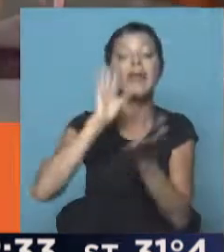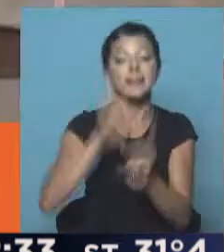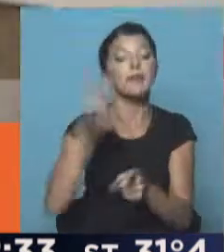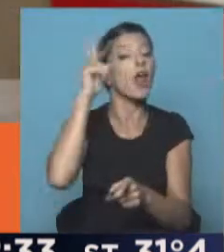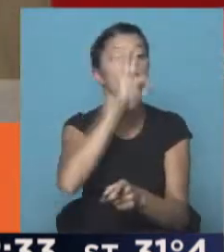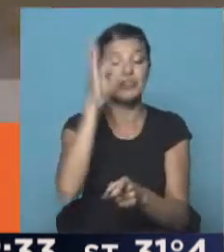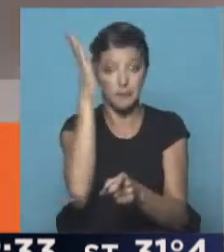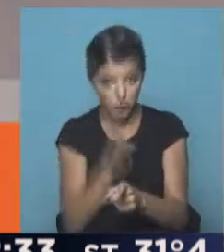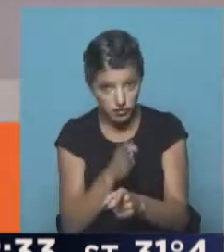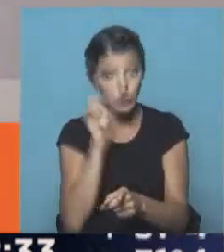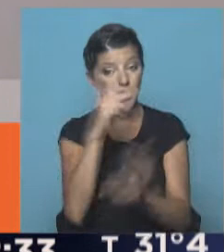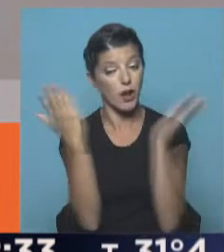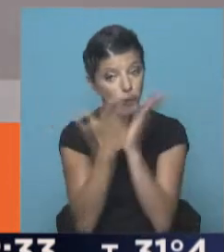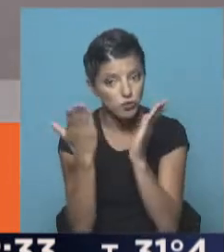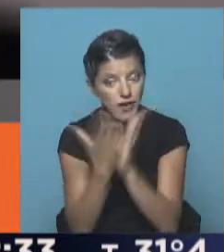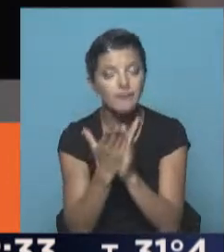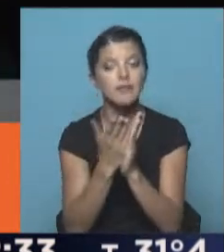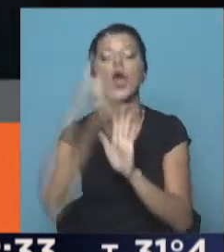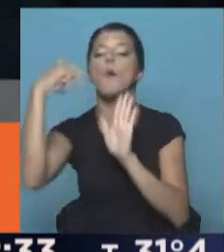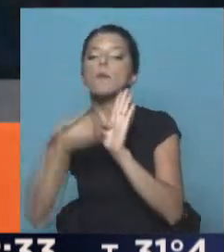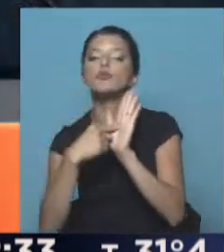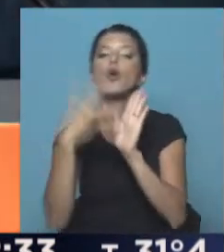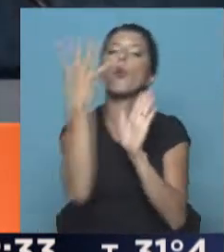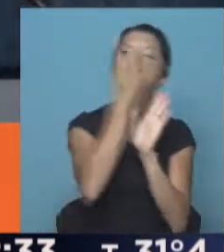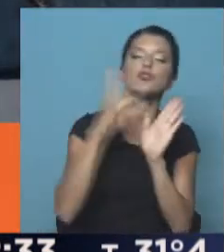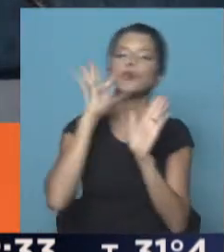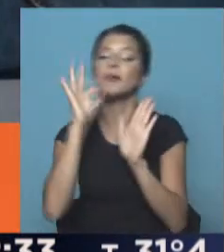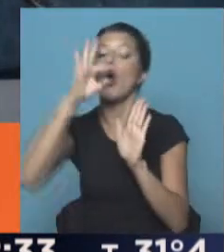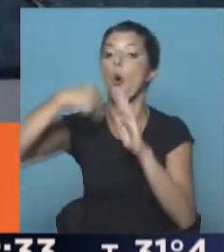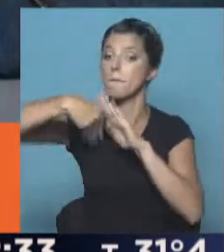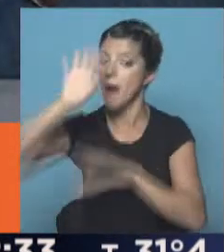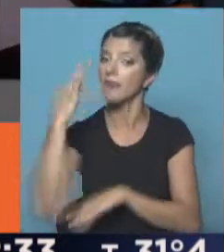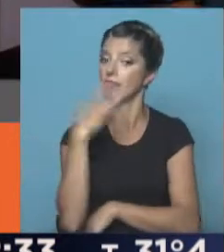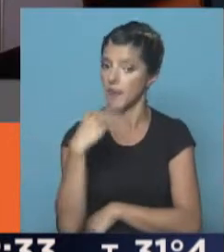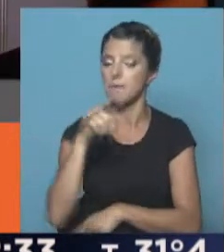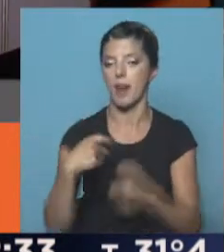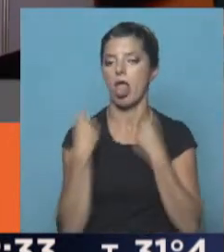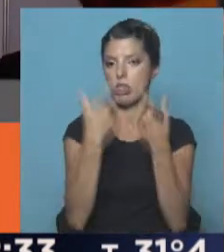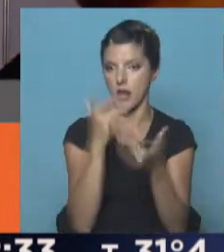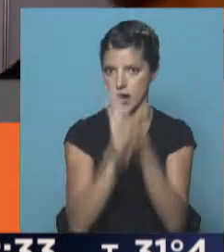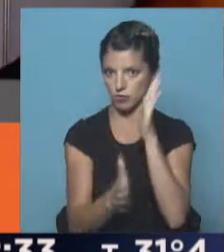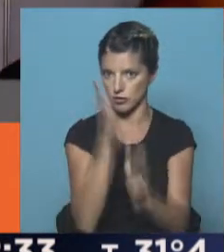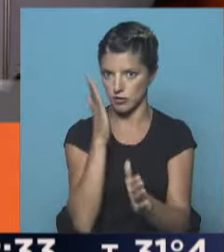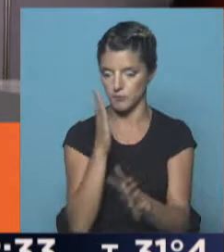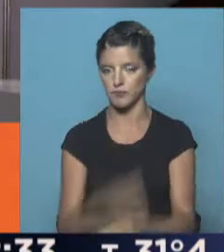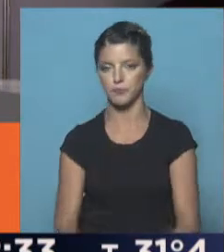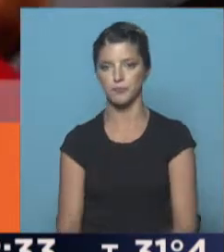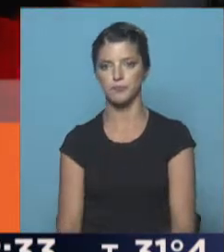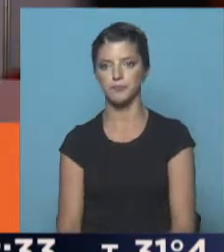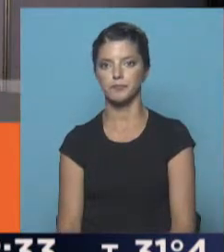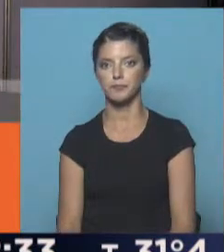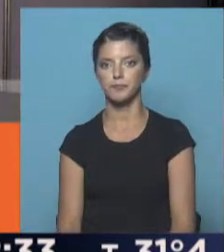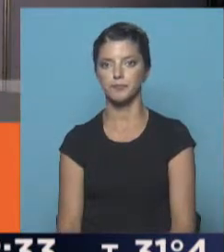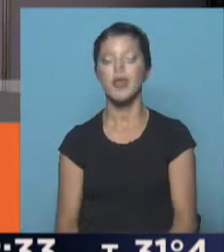alumnos cuenten con un puntaje superior a 450 en la prueba de selección universitaria pero lo